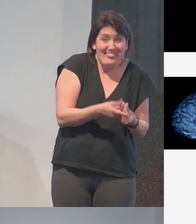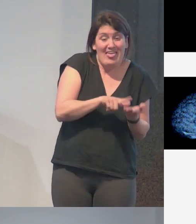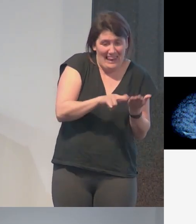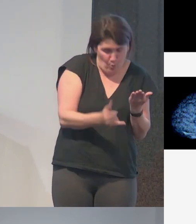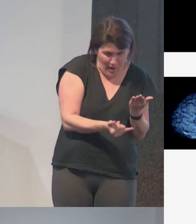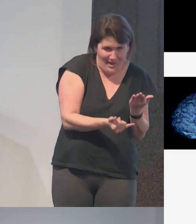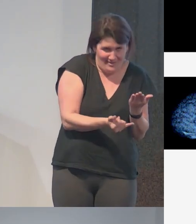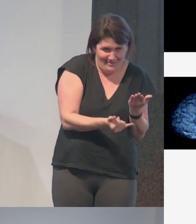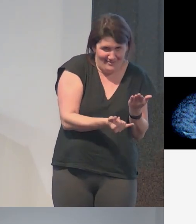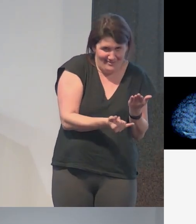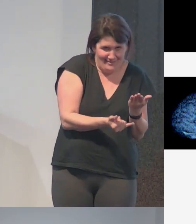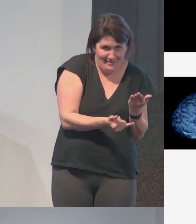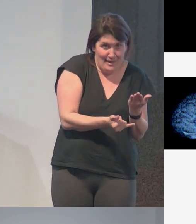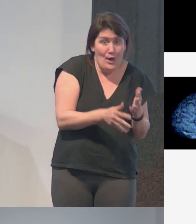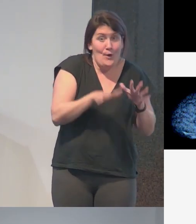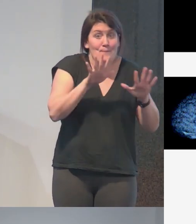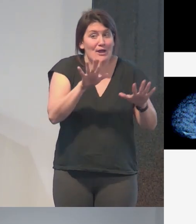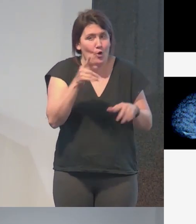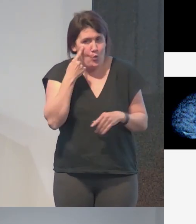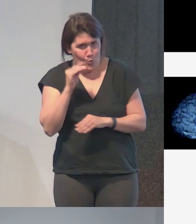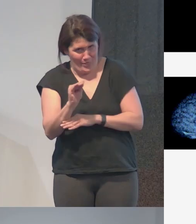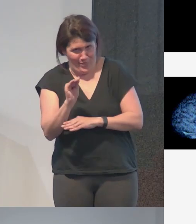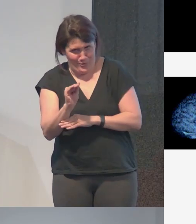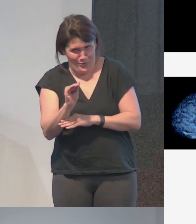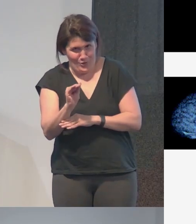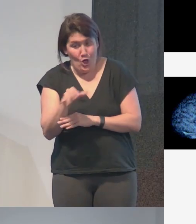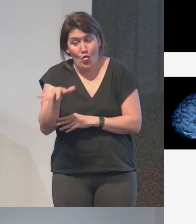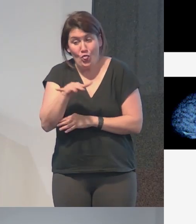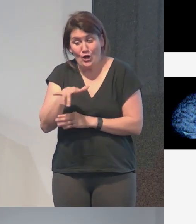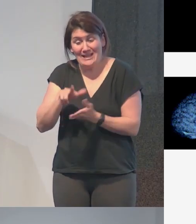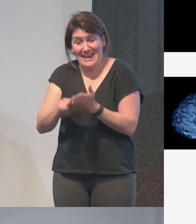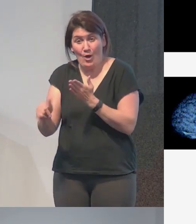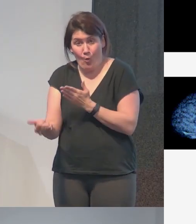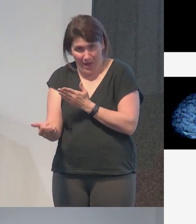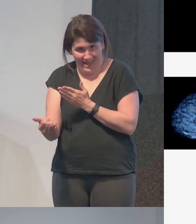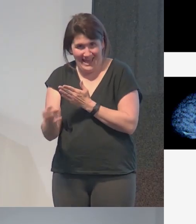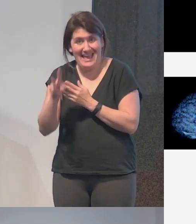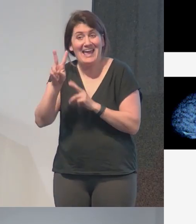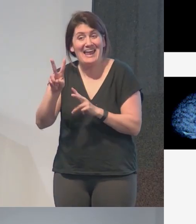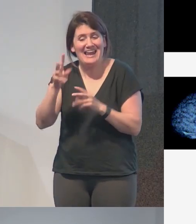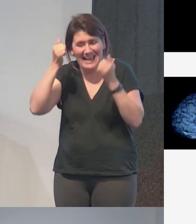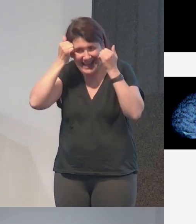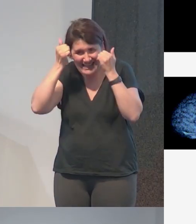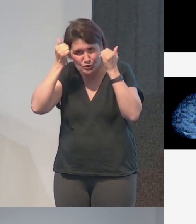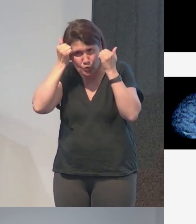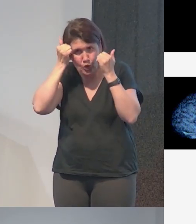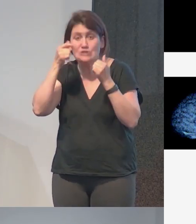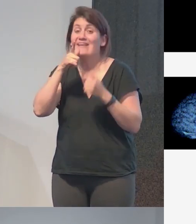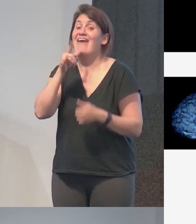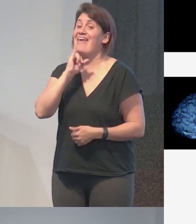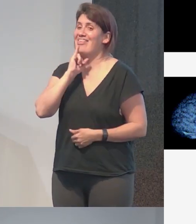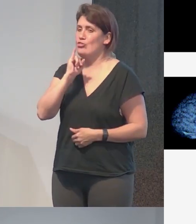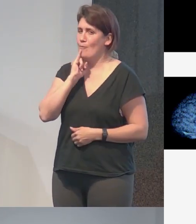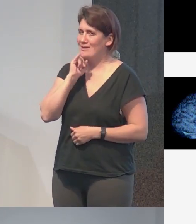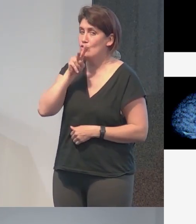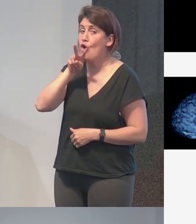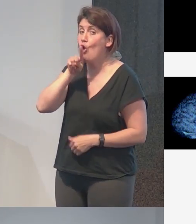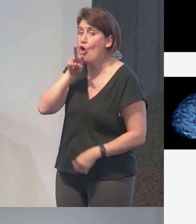lenguaje. Pero ojo, las zonas del lenguaje basados en estudios de lenguas orales.